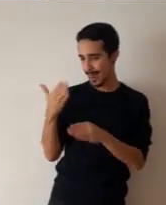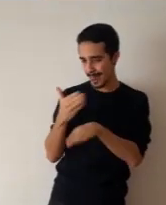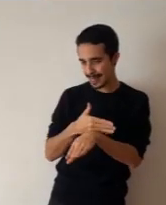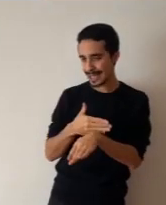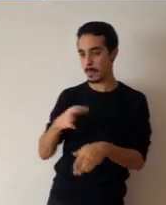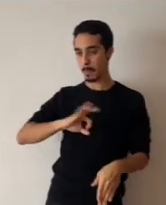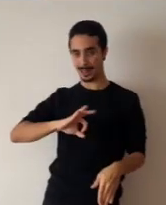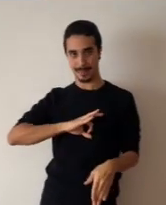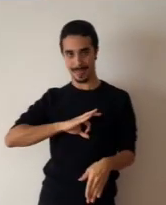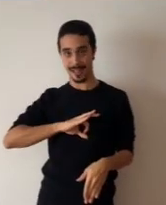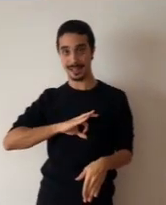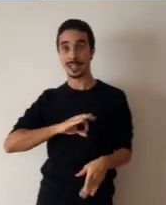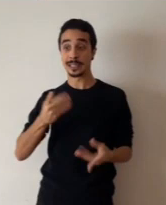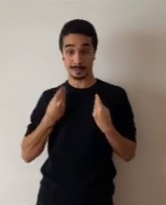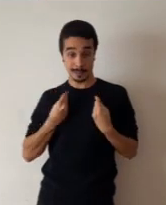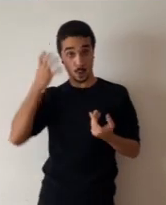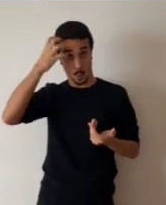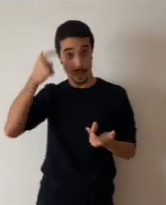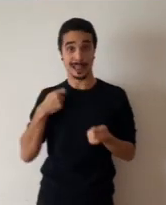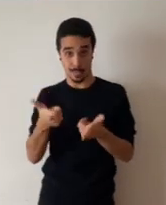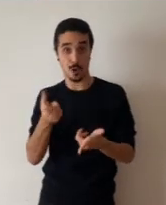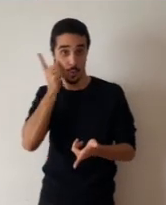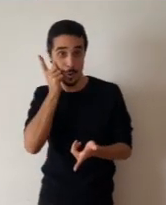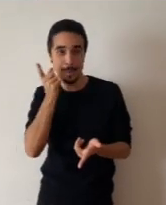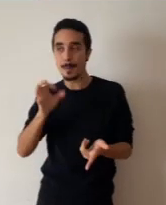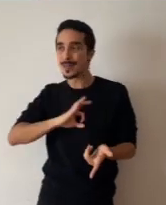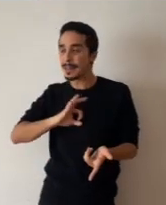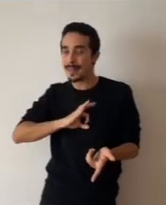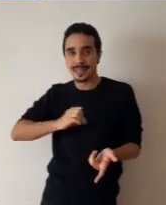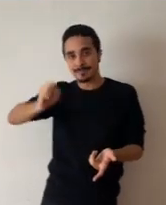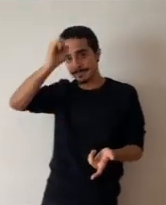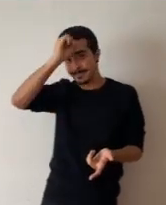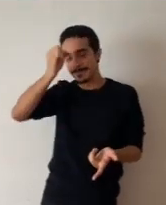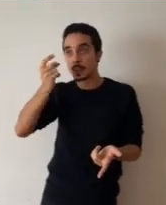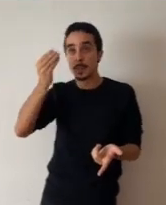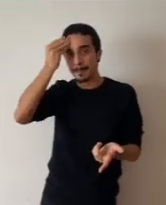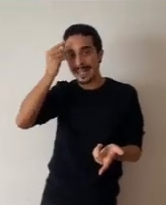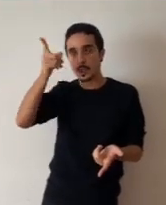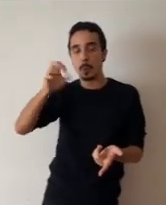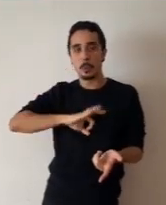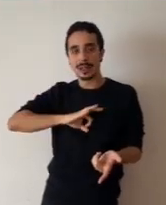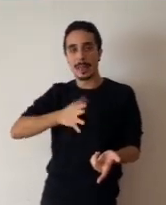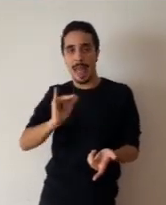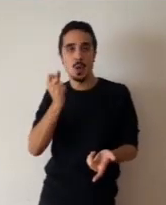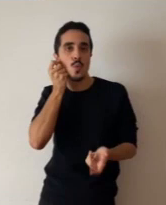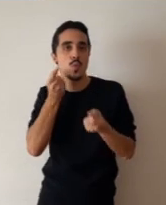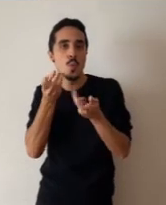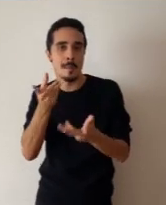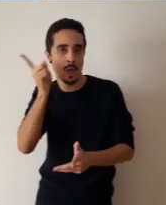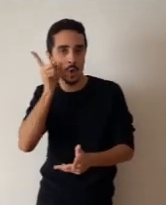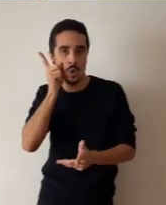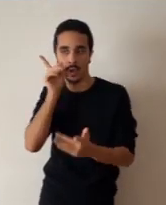que vives en Pontevedra, me parece, porque claro, si vives en Coruña yo te doy los números, pero en Pontevedra supongo que Pontevedra tiene que tener